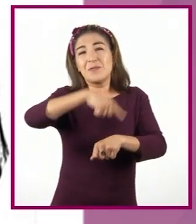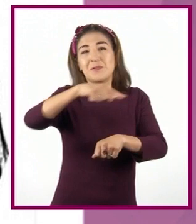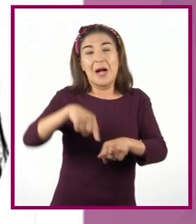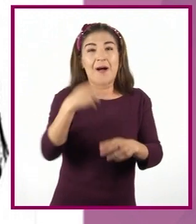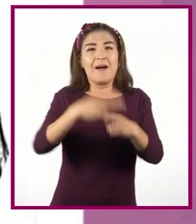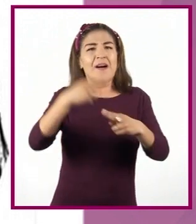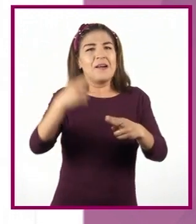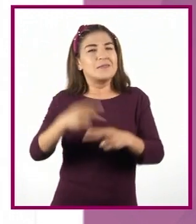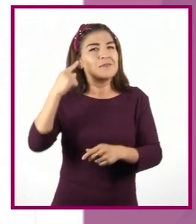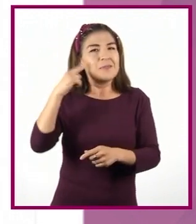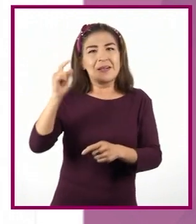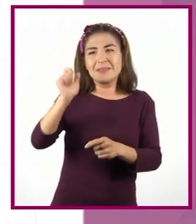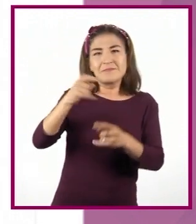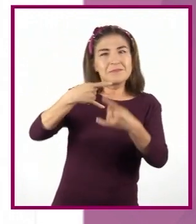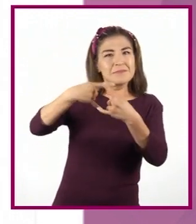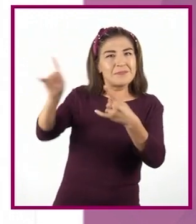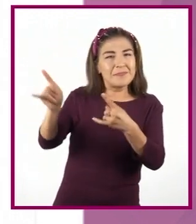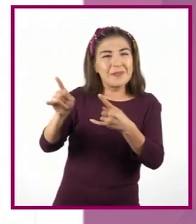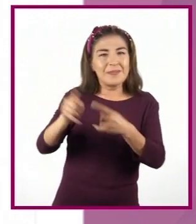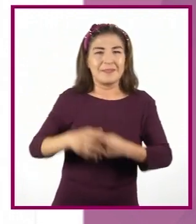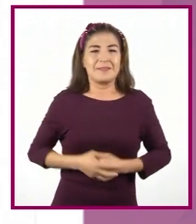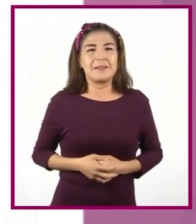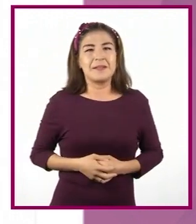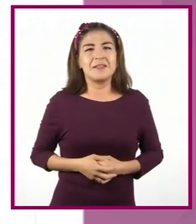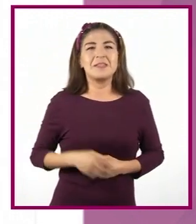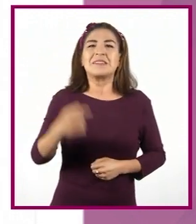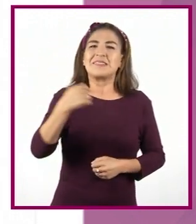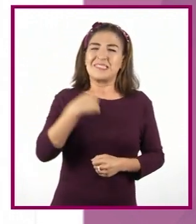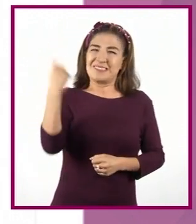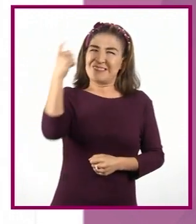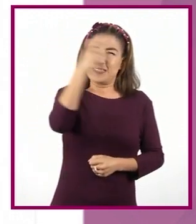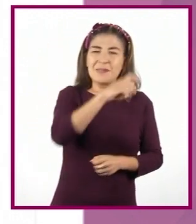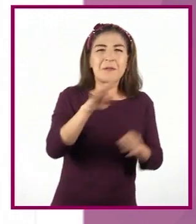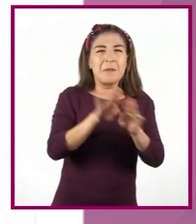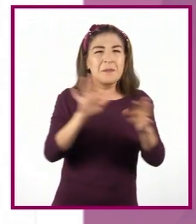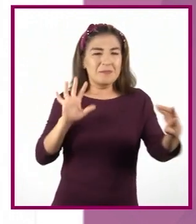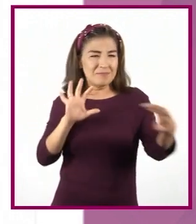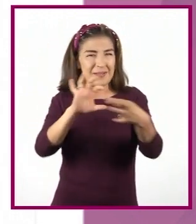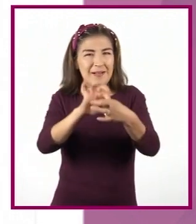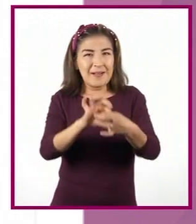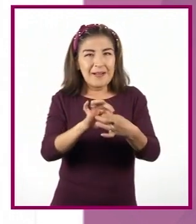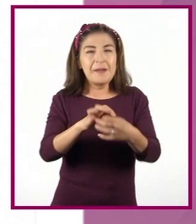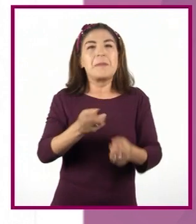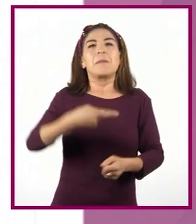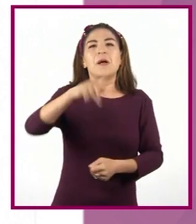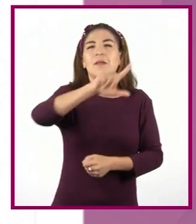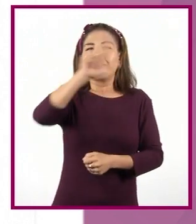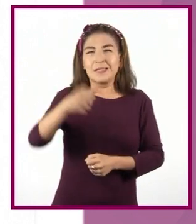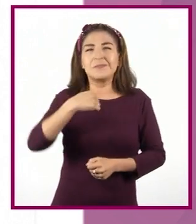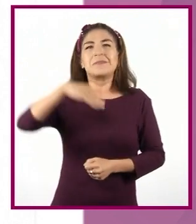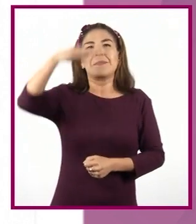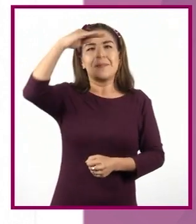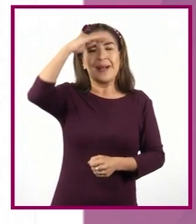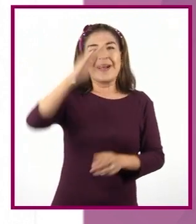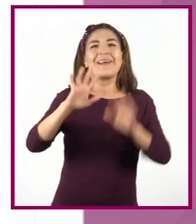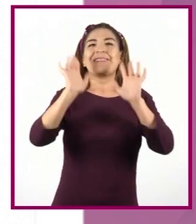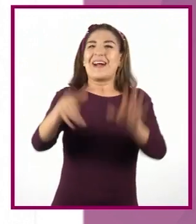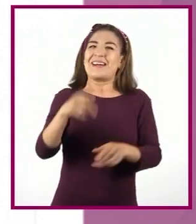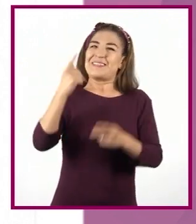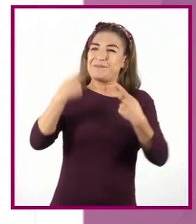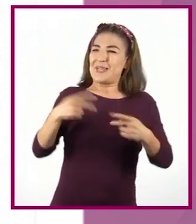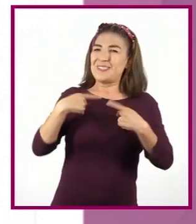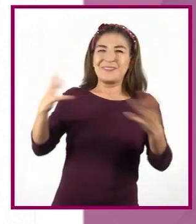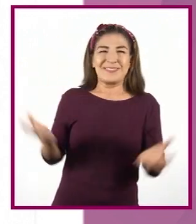que escuché que abrían la puerta. Me costó trabajo hilar la idea, pero al fin pensé que había llegado mi